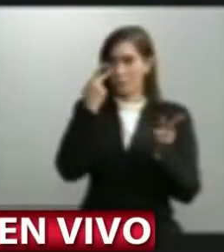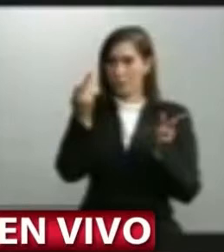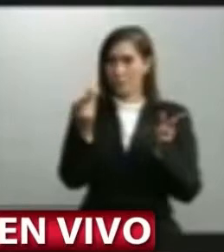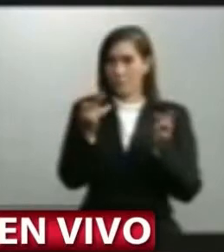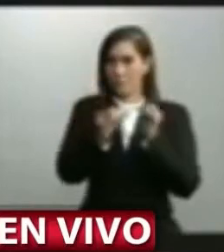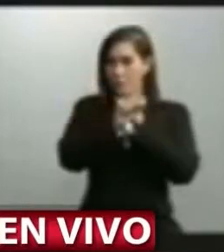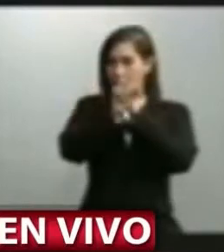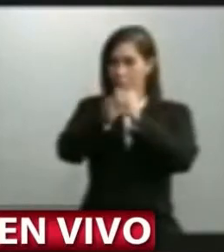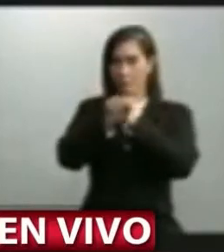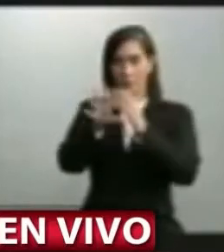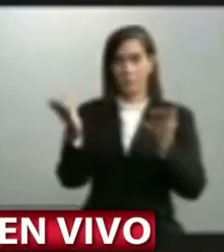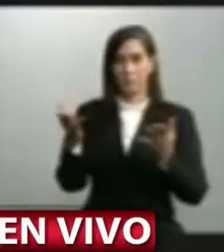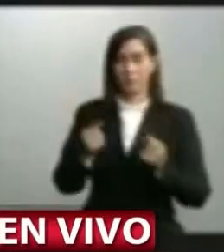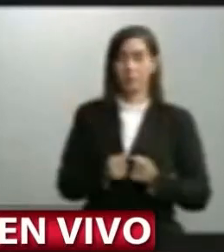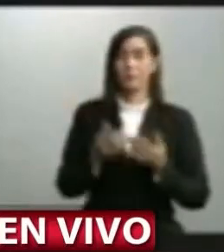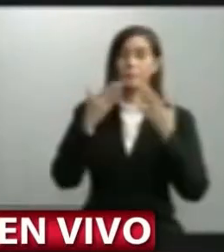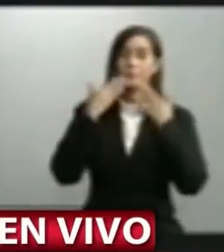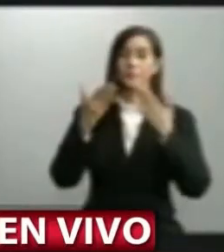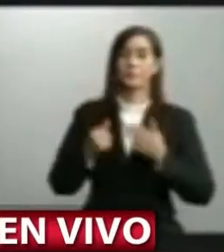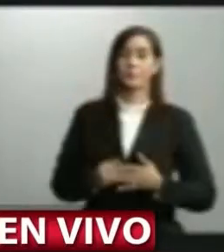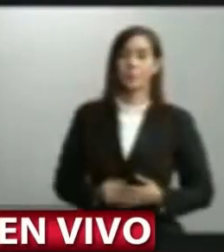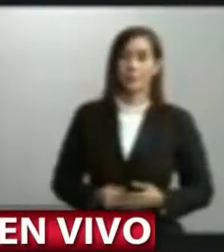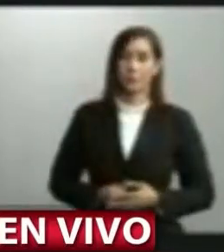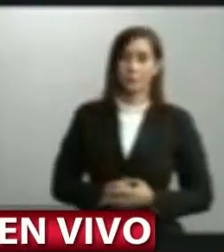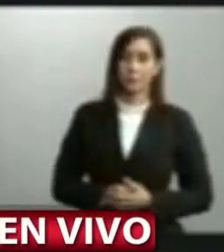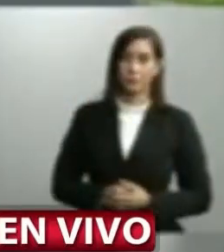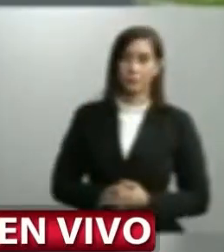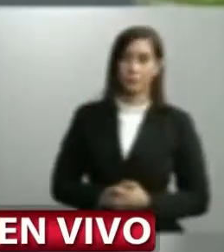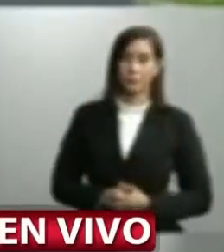estadísticas que ofrece el ministerio. Gracias.